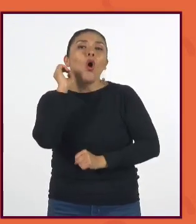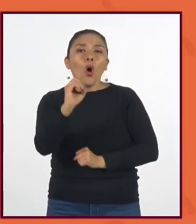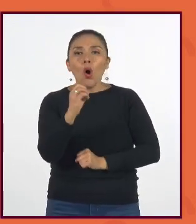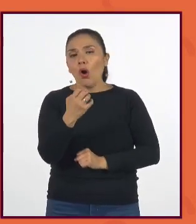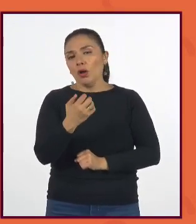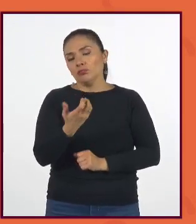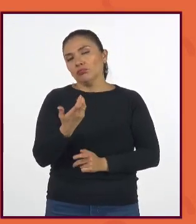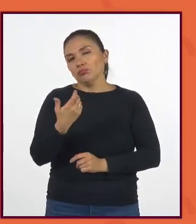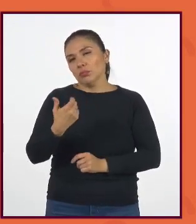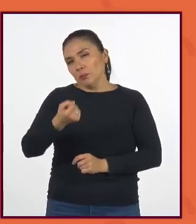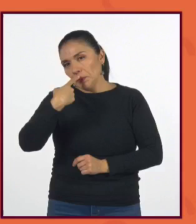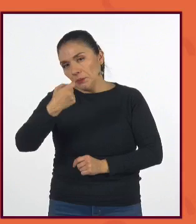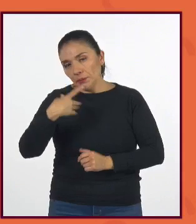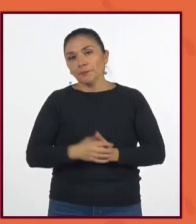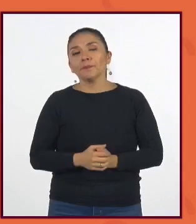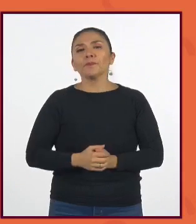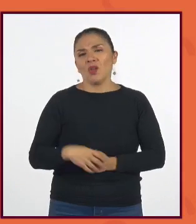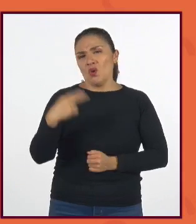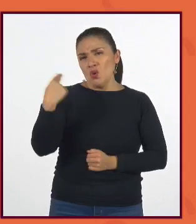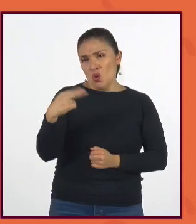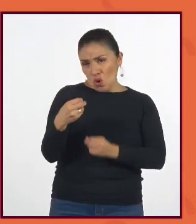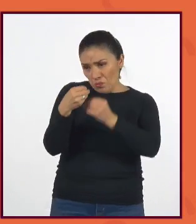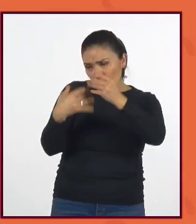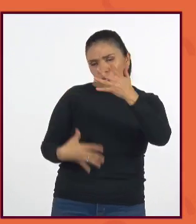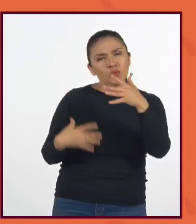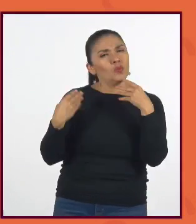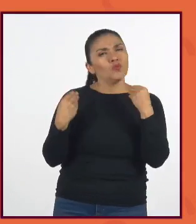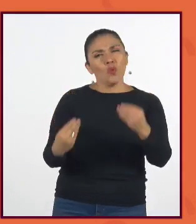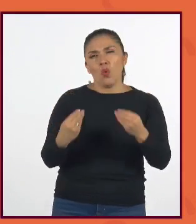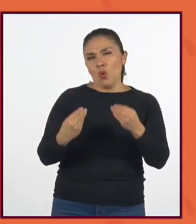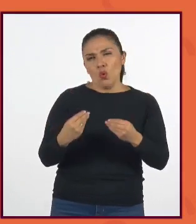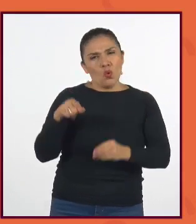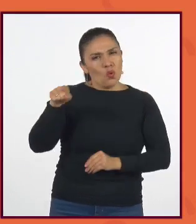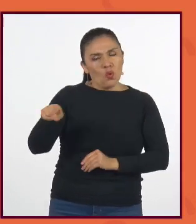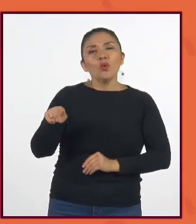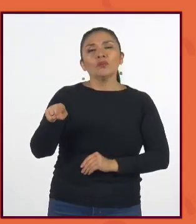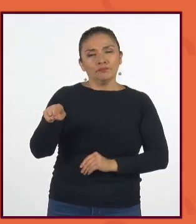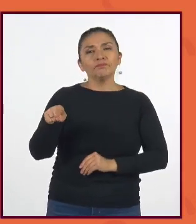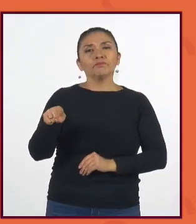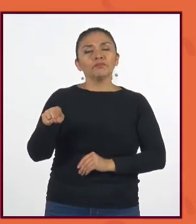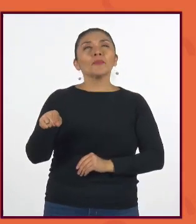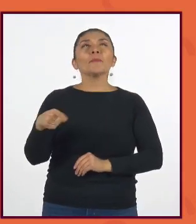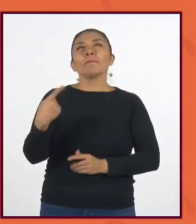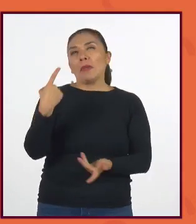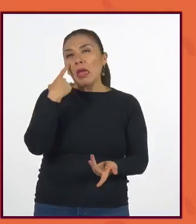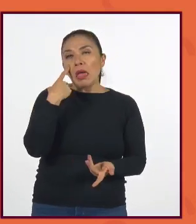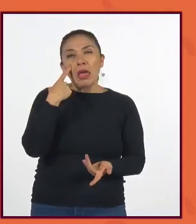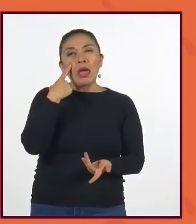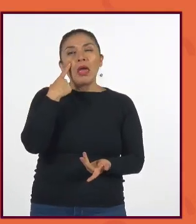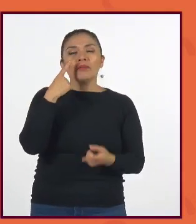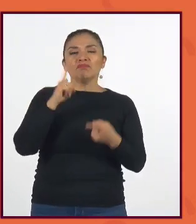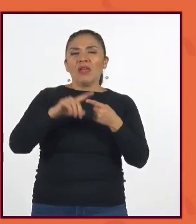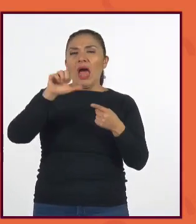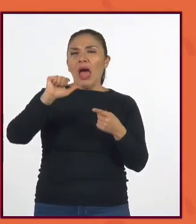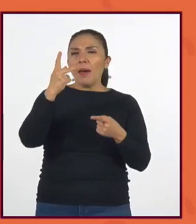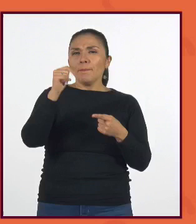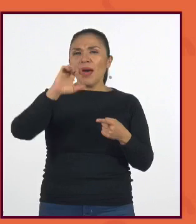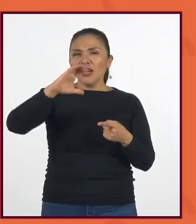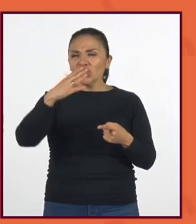muchos nombres que se le dan al fentanilo y casi Apache, China